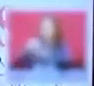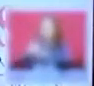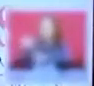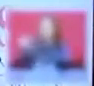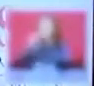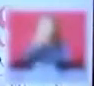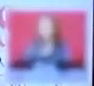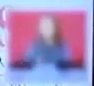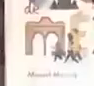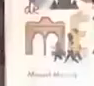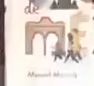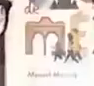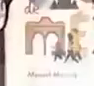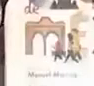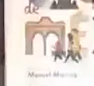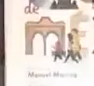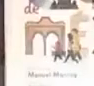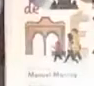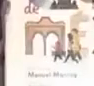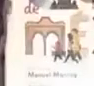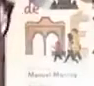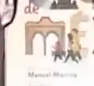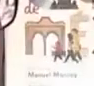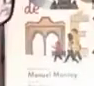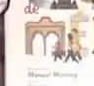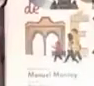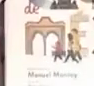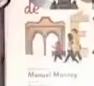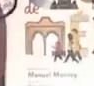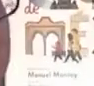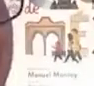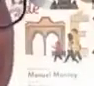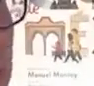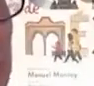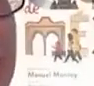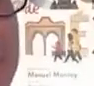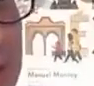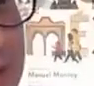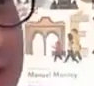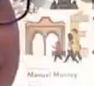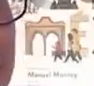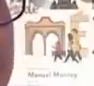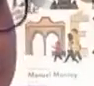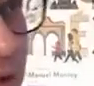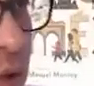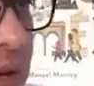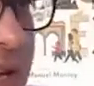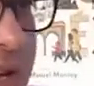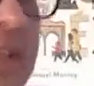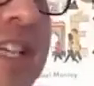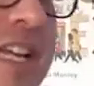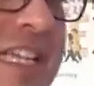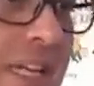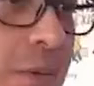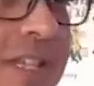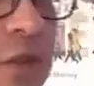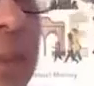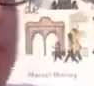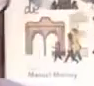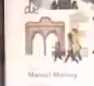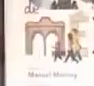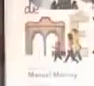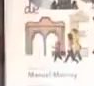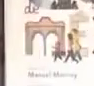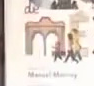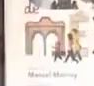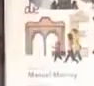Exactamente, y al final siempre es eso, ¿no? El presupuesto, hay que tenerlo muy claro, el presupuesto va dictando la política, o va dictando, ahora sí que el dinero va dictando